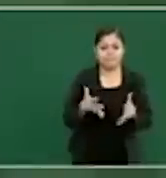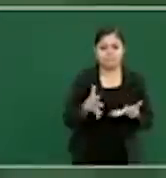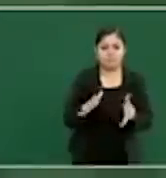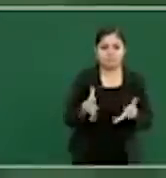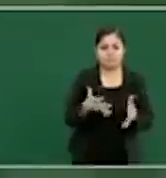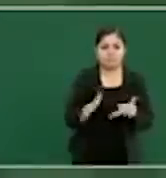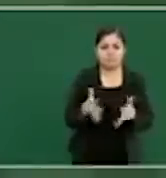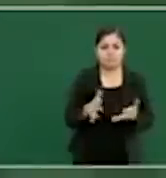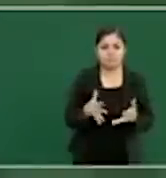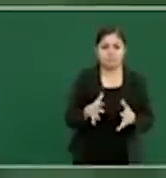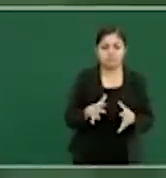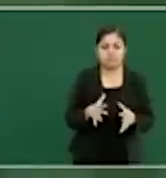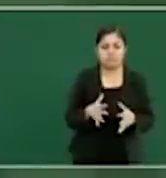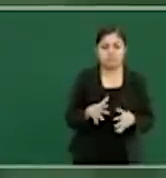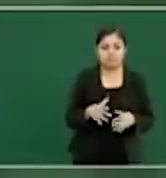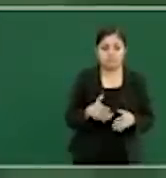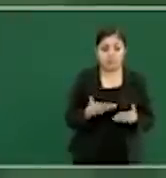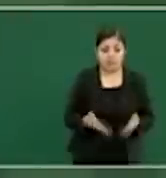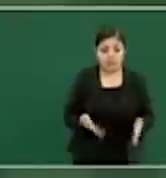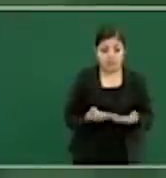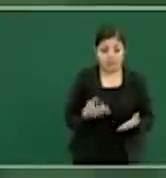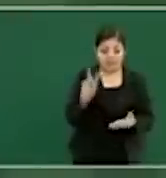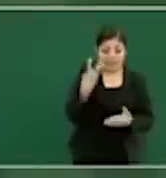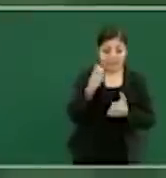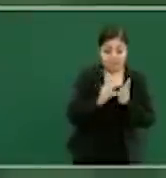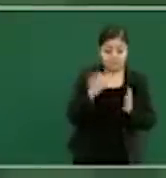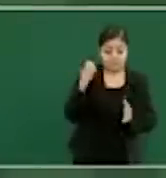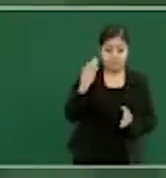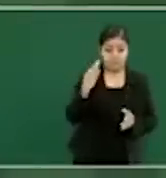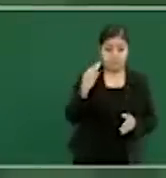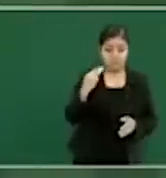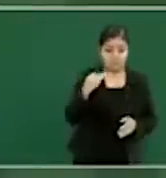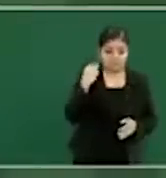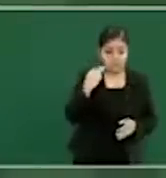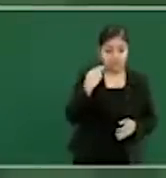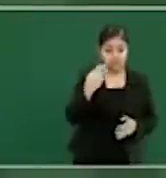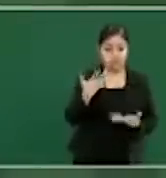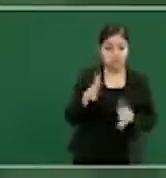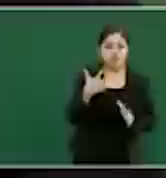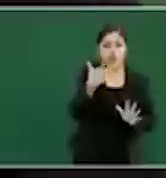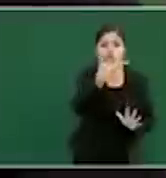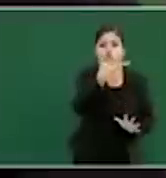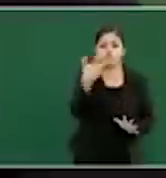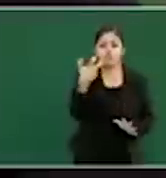hemos recaudado hasta ahora, en tres meses, alrededor de